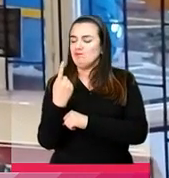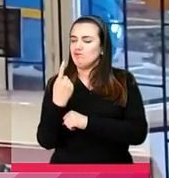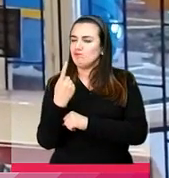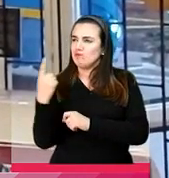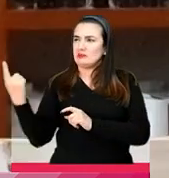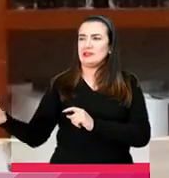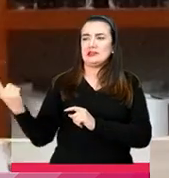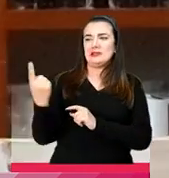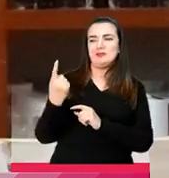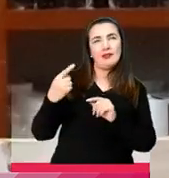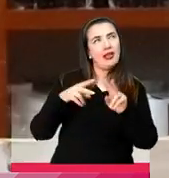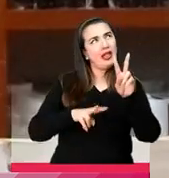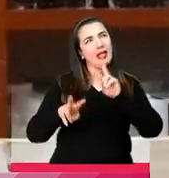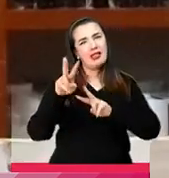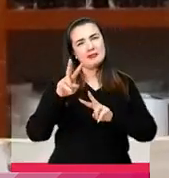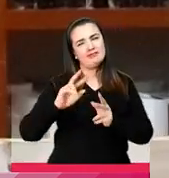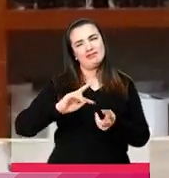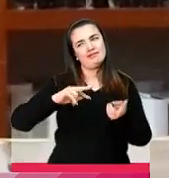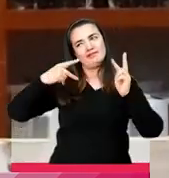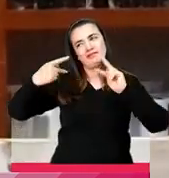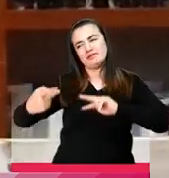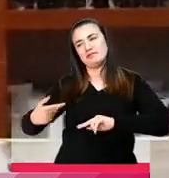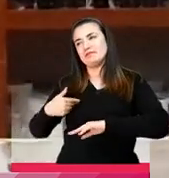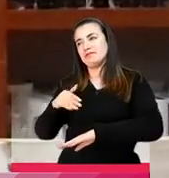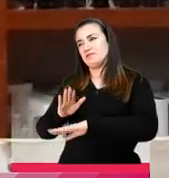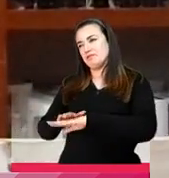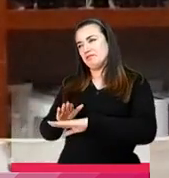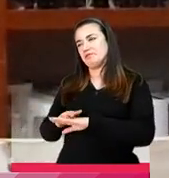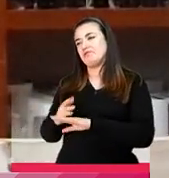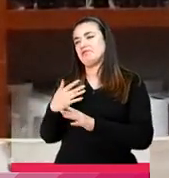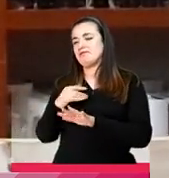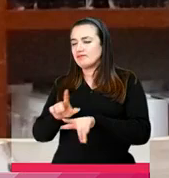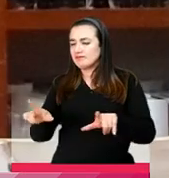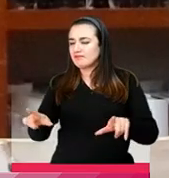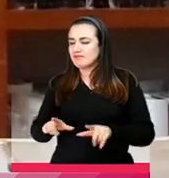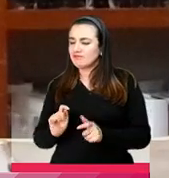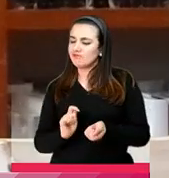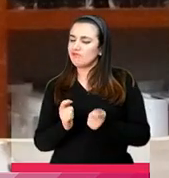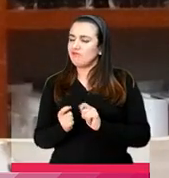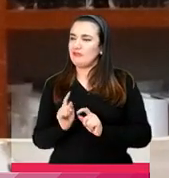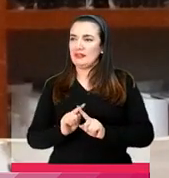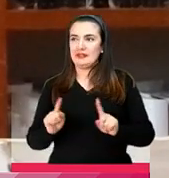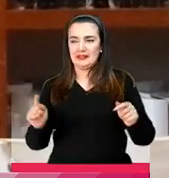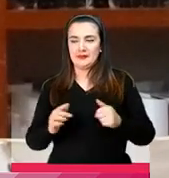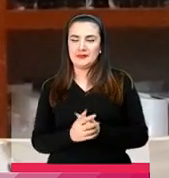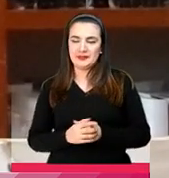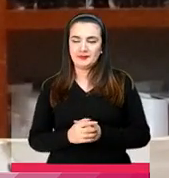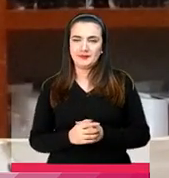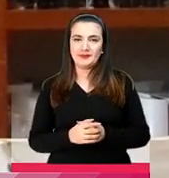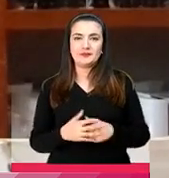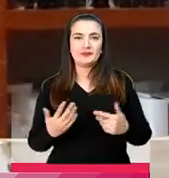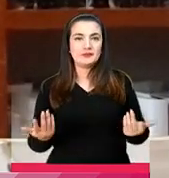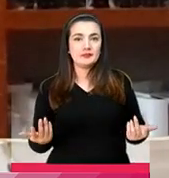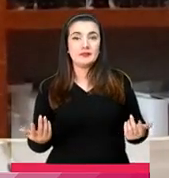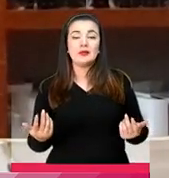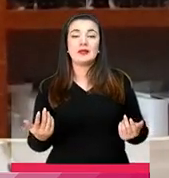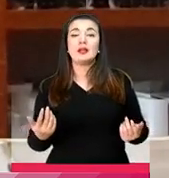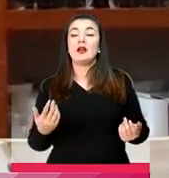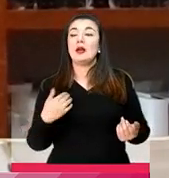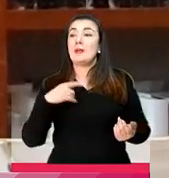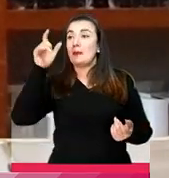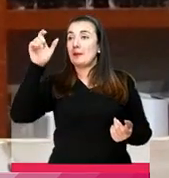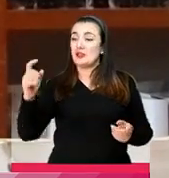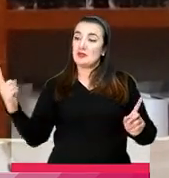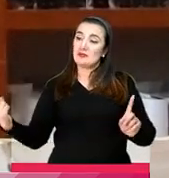riesgo. Entonces, lo que hemos hecho es como cambiarnos de sitio. Y ahora, en lugar de hablar